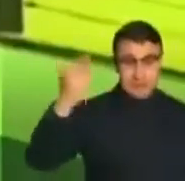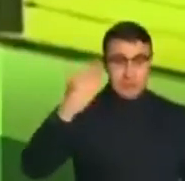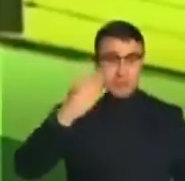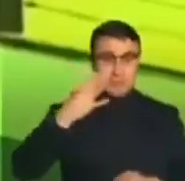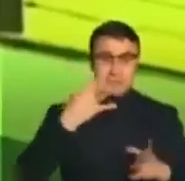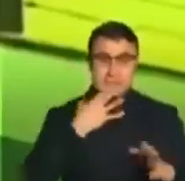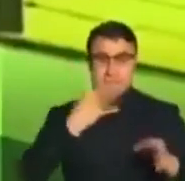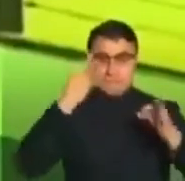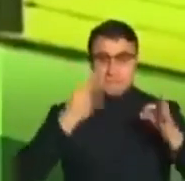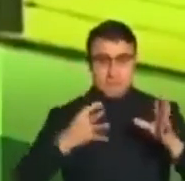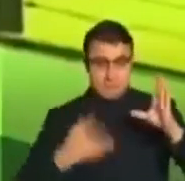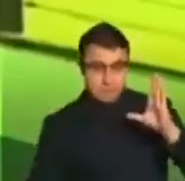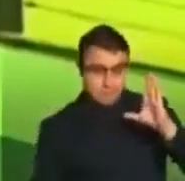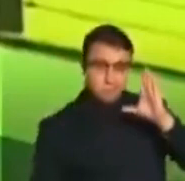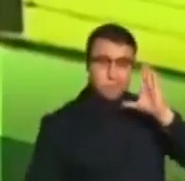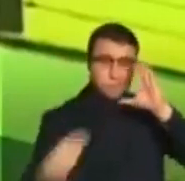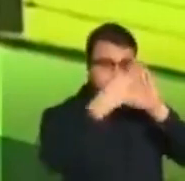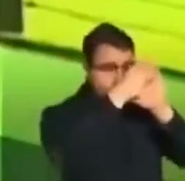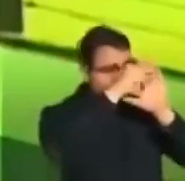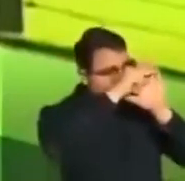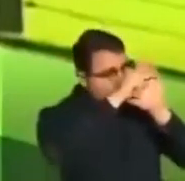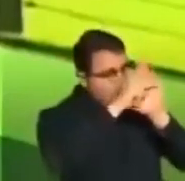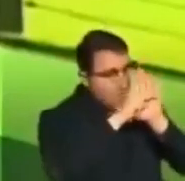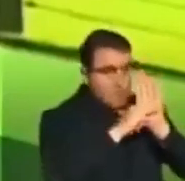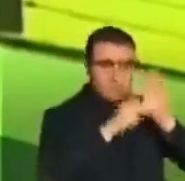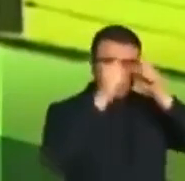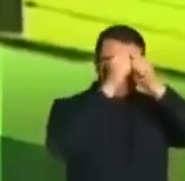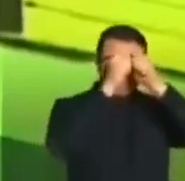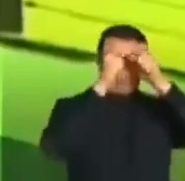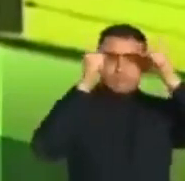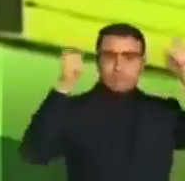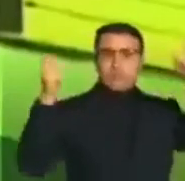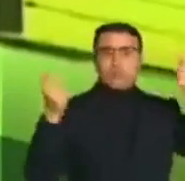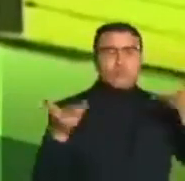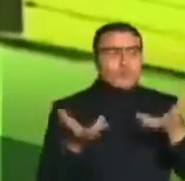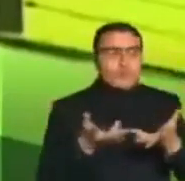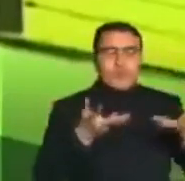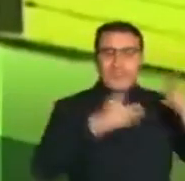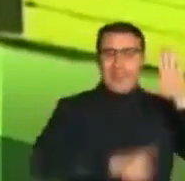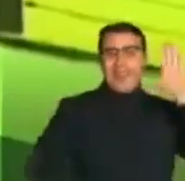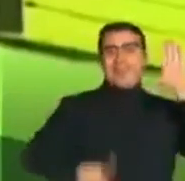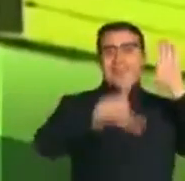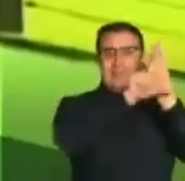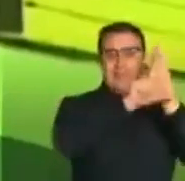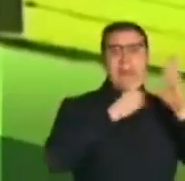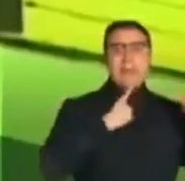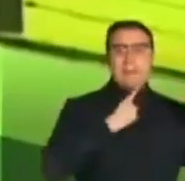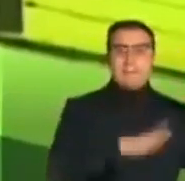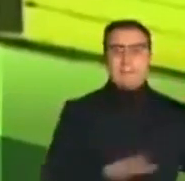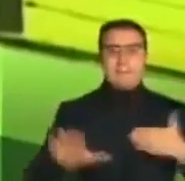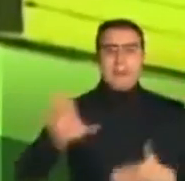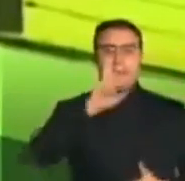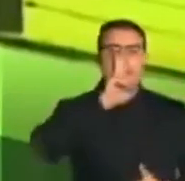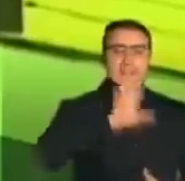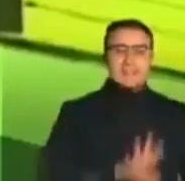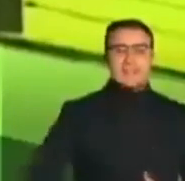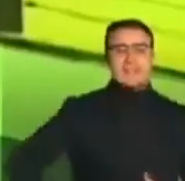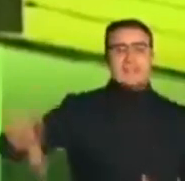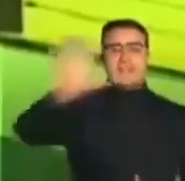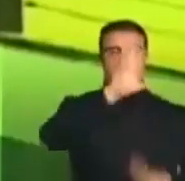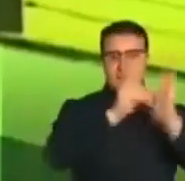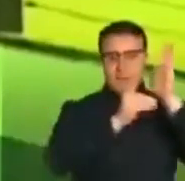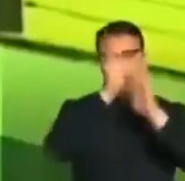más concreta como política pública en el Plan Nacional de Desarrollo. En El Pozón